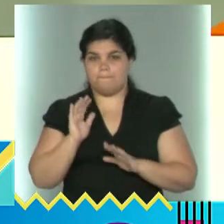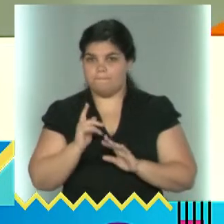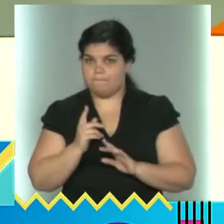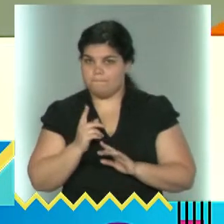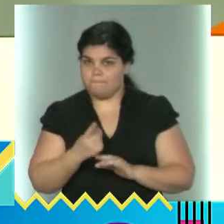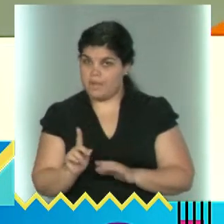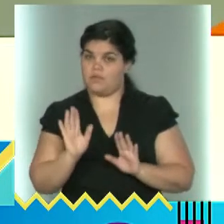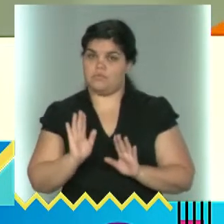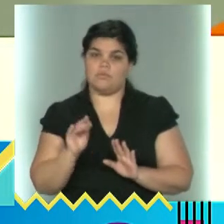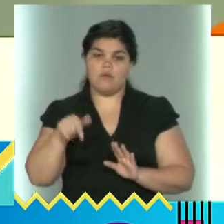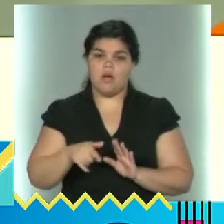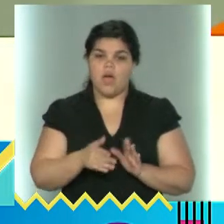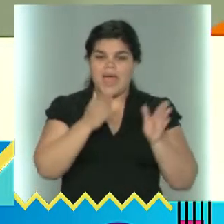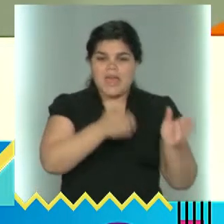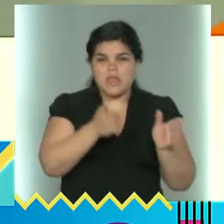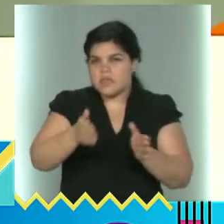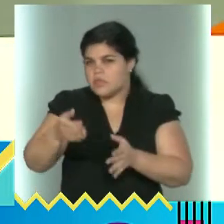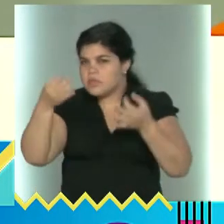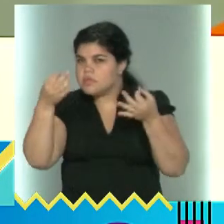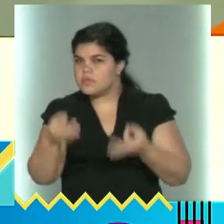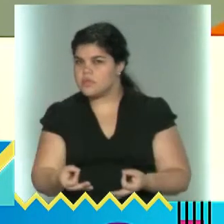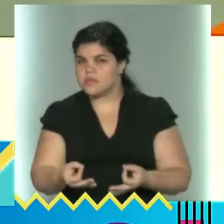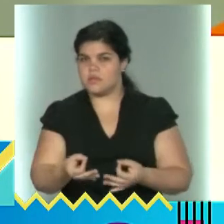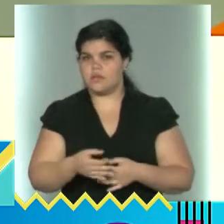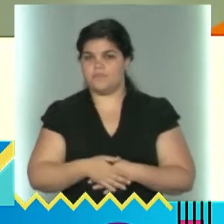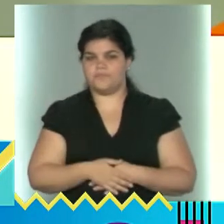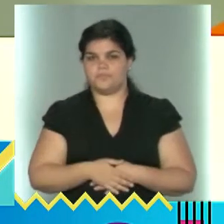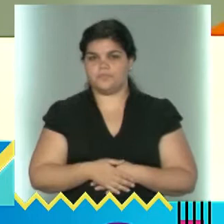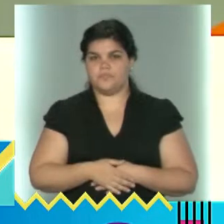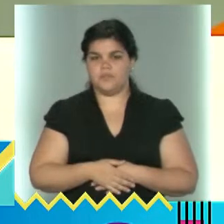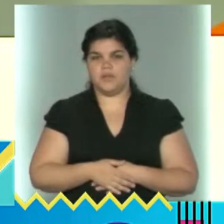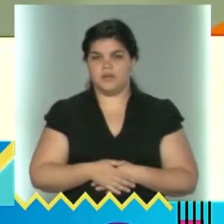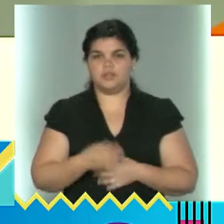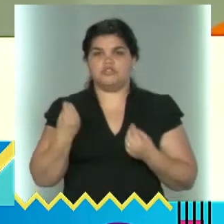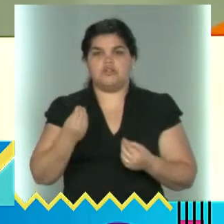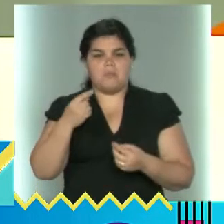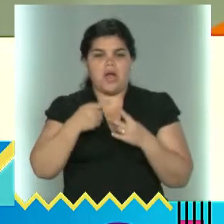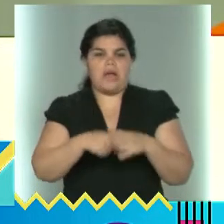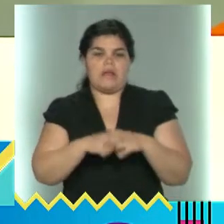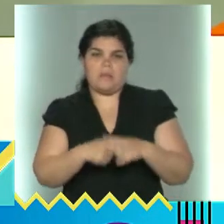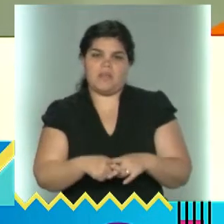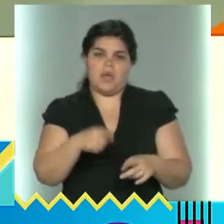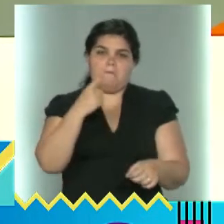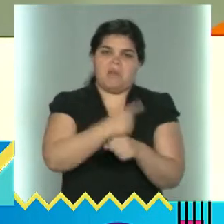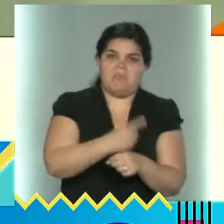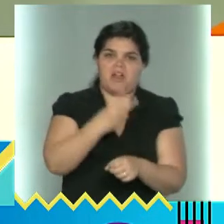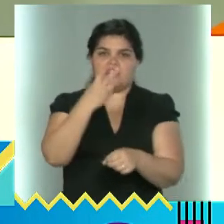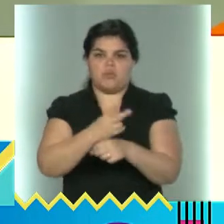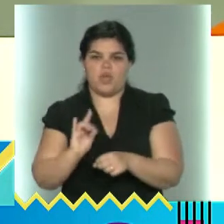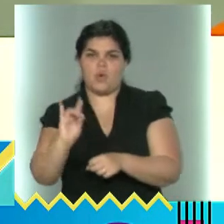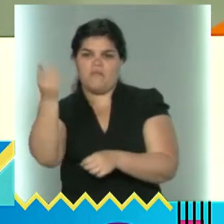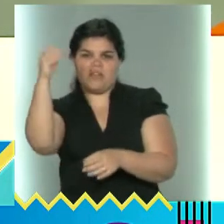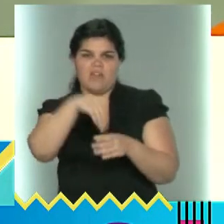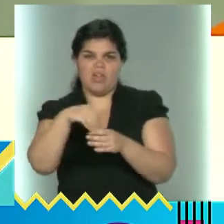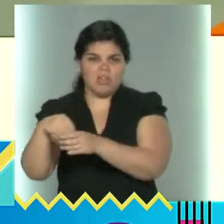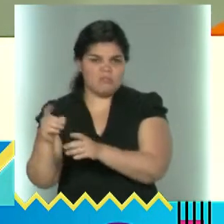no hay una etapa donde tenga la herramienta exacta para inventar algo, ni en la primaria, ni en la secundaria, ni en la universidad.